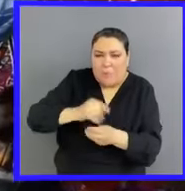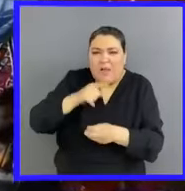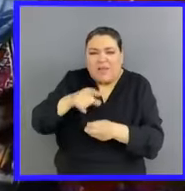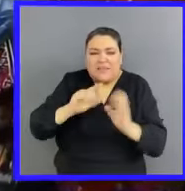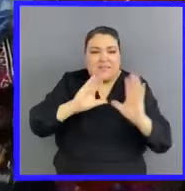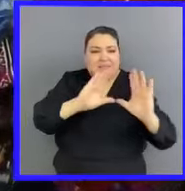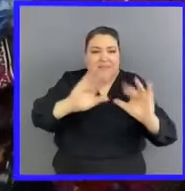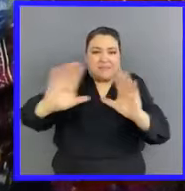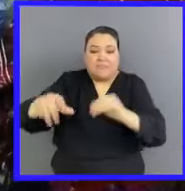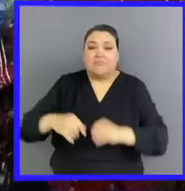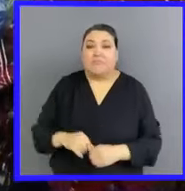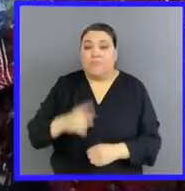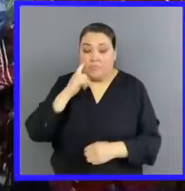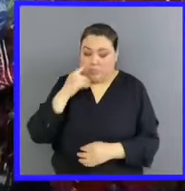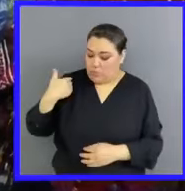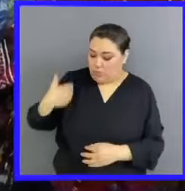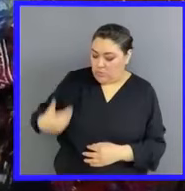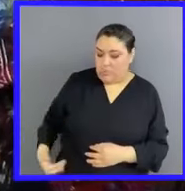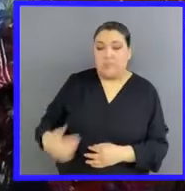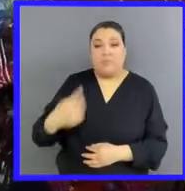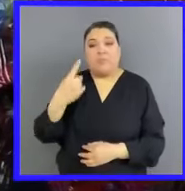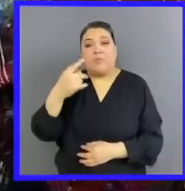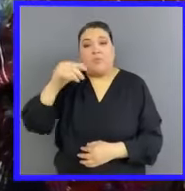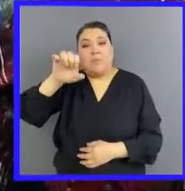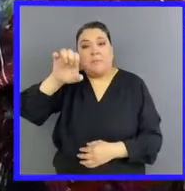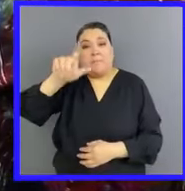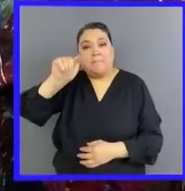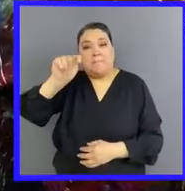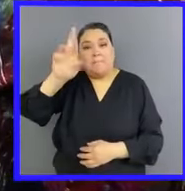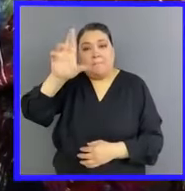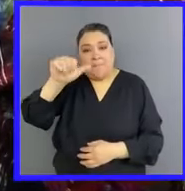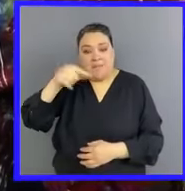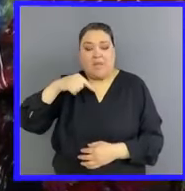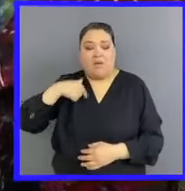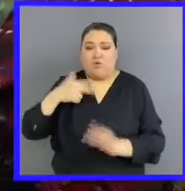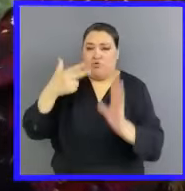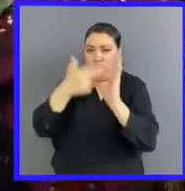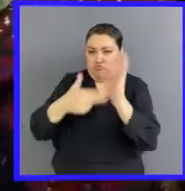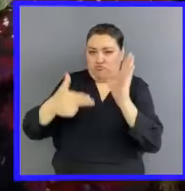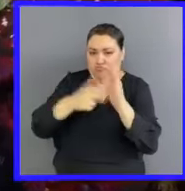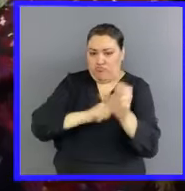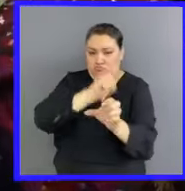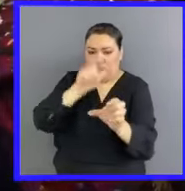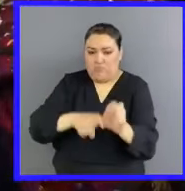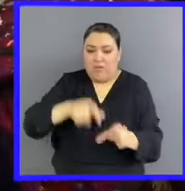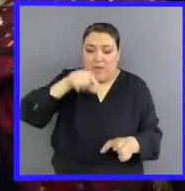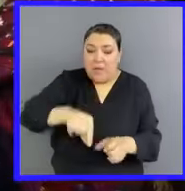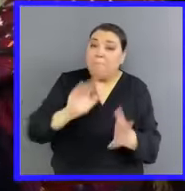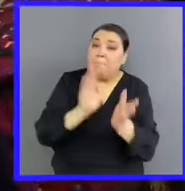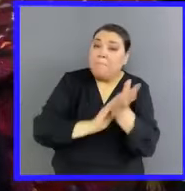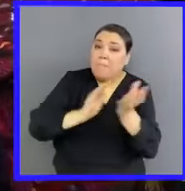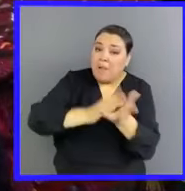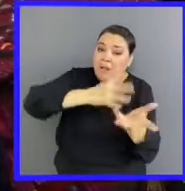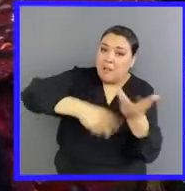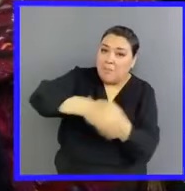Petra Hernández, trabajo en el taller Leñateros, es un papel reciclado. Lo que